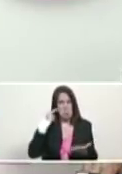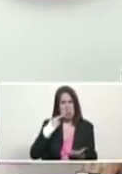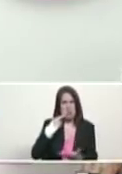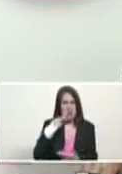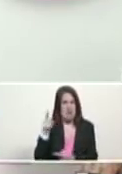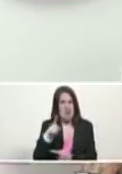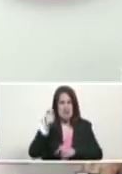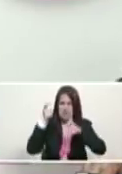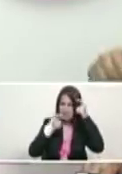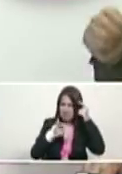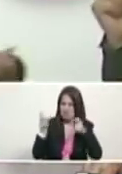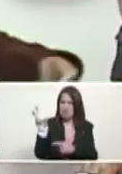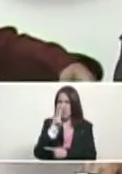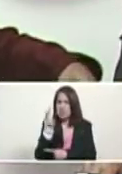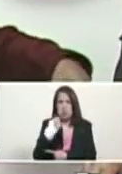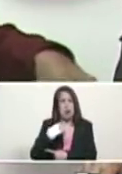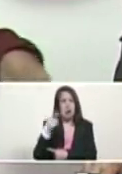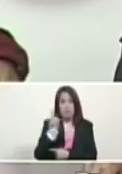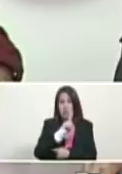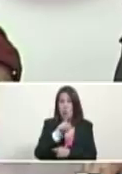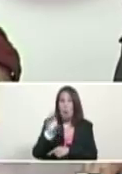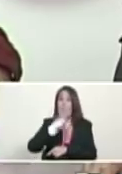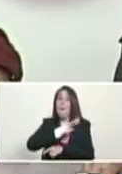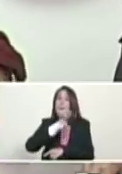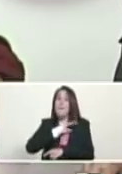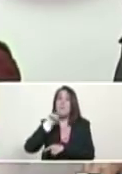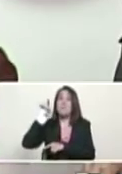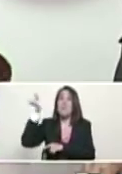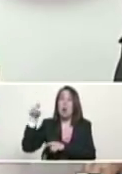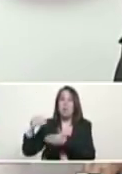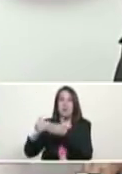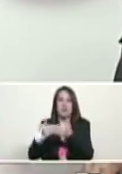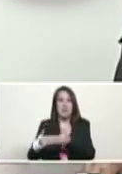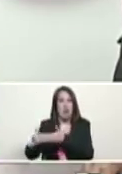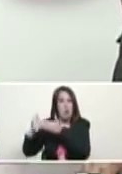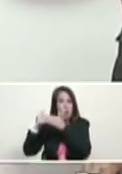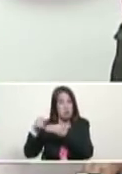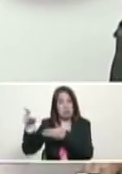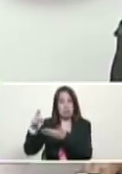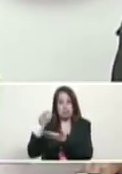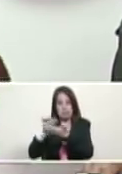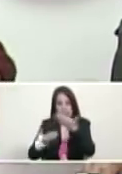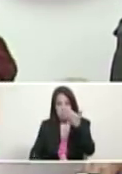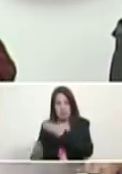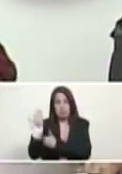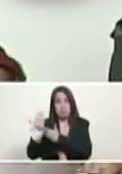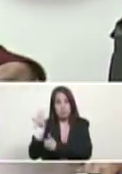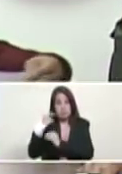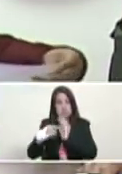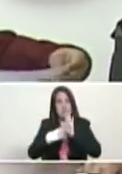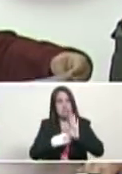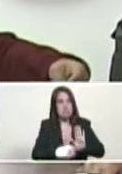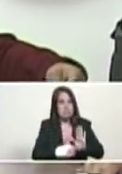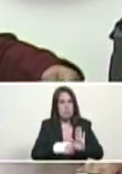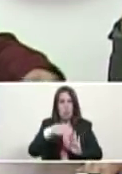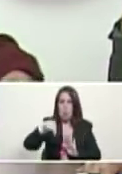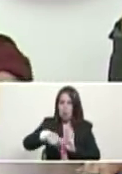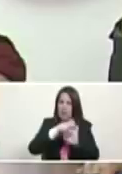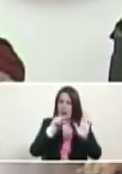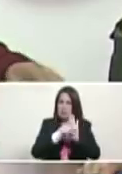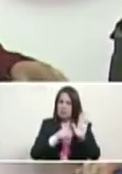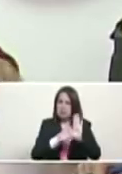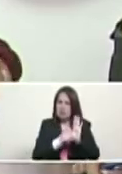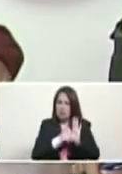es. Aquí hay un conjunto de artículos que estuvo difundiendo hoy el